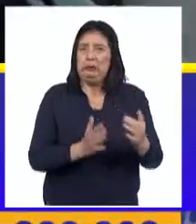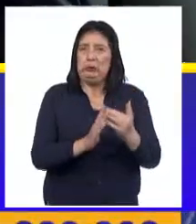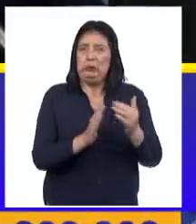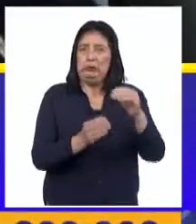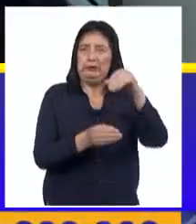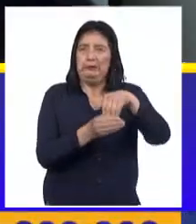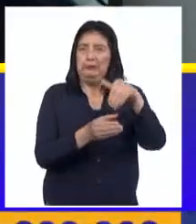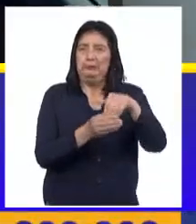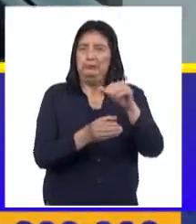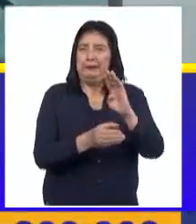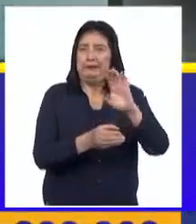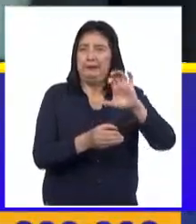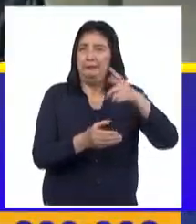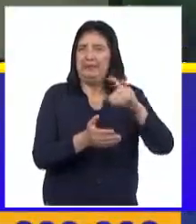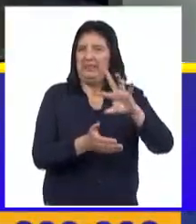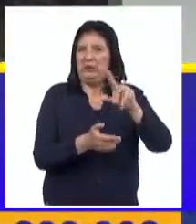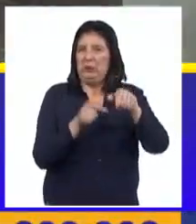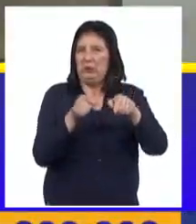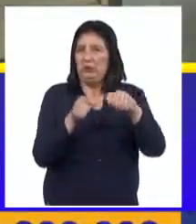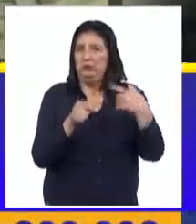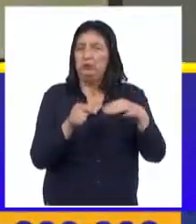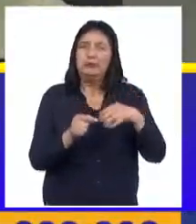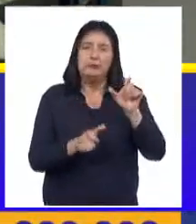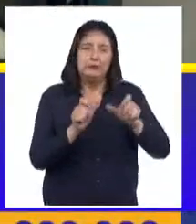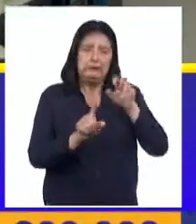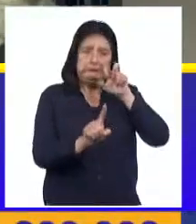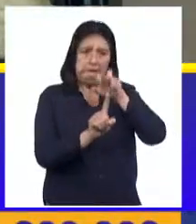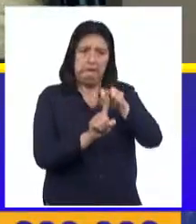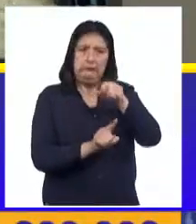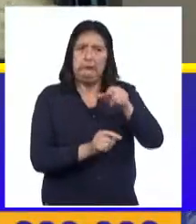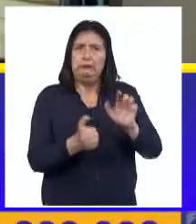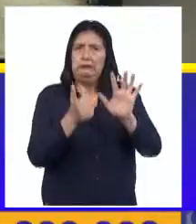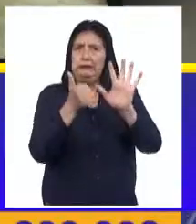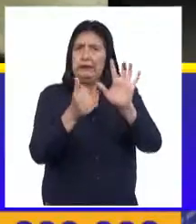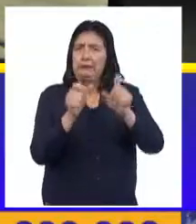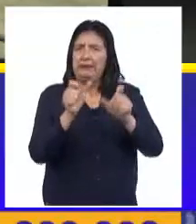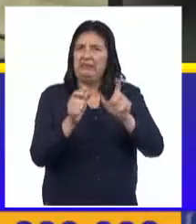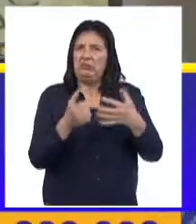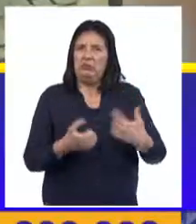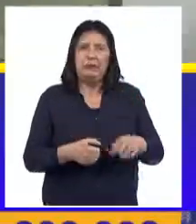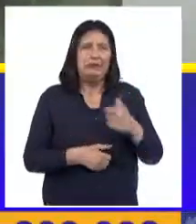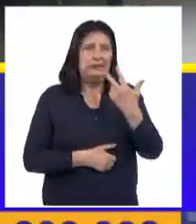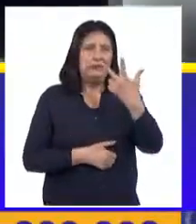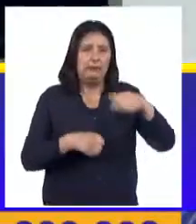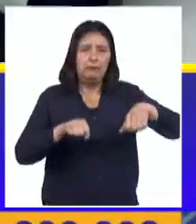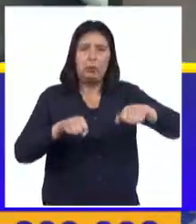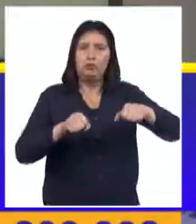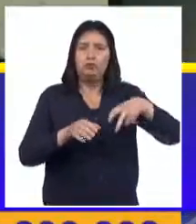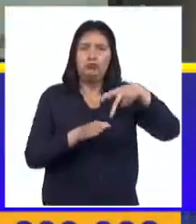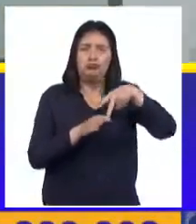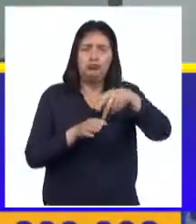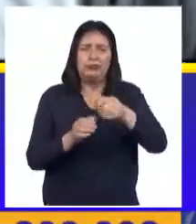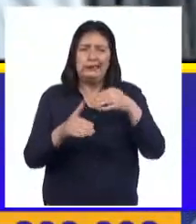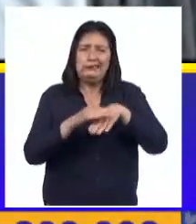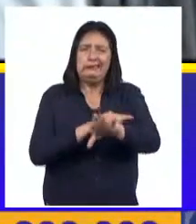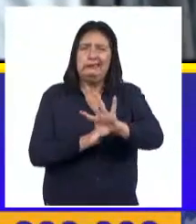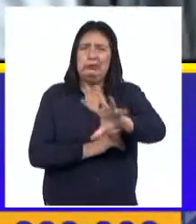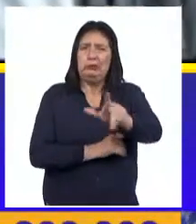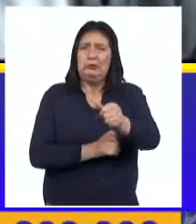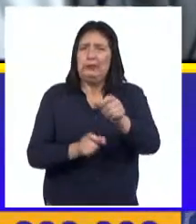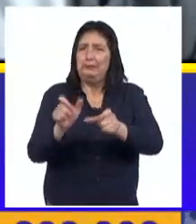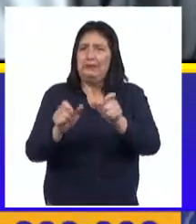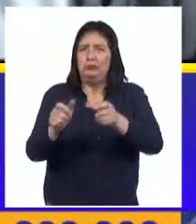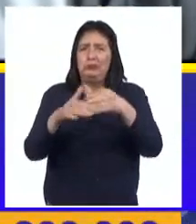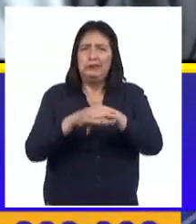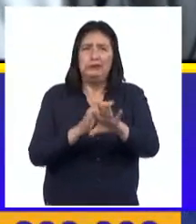de Crédito del Perú. Según los testigos, hasta 6 sujetos en 3 motos lineales ingresaron, robaron dinero también a los